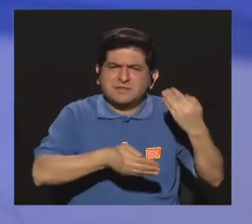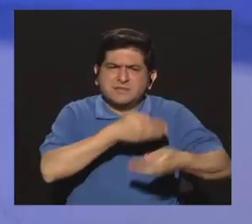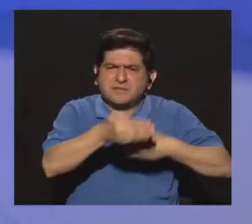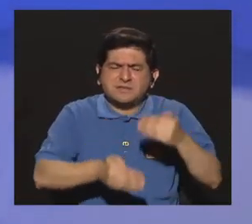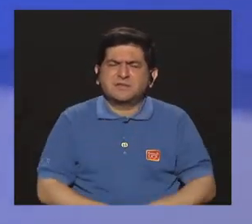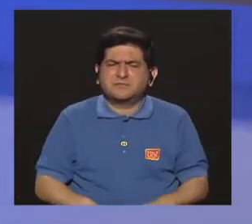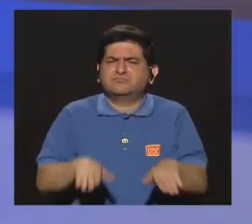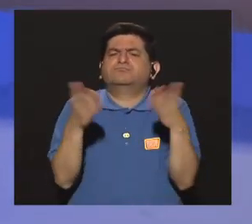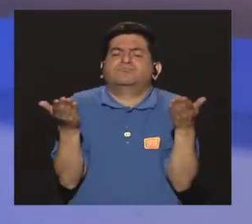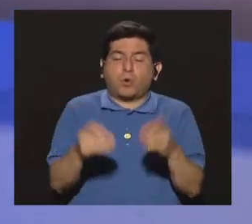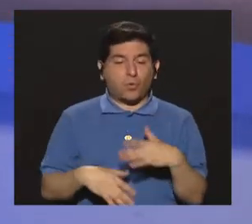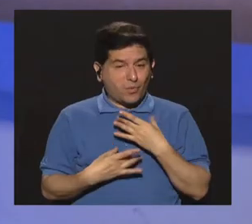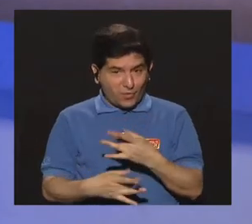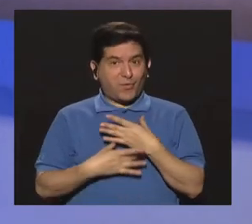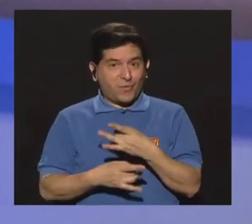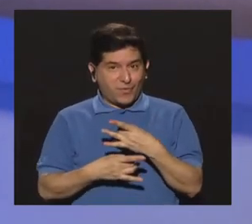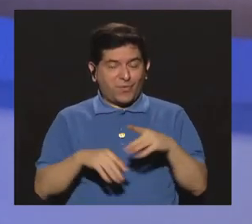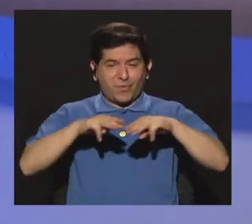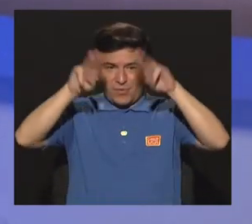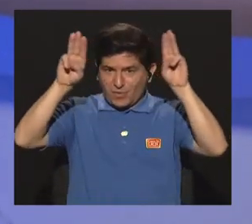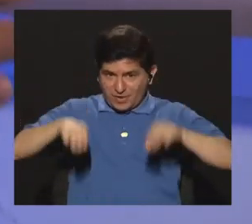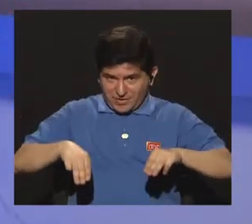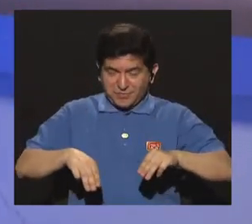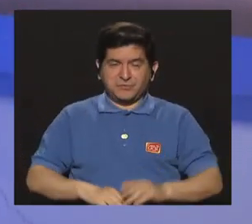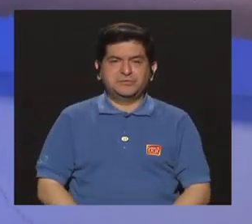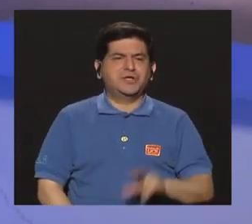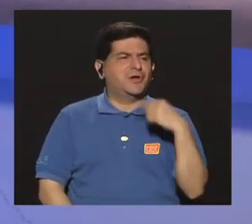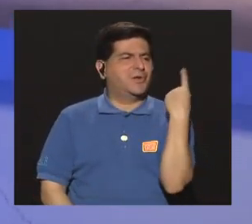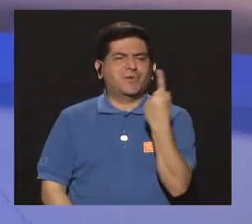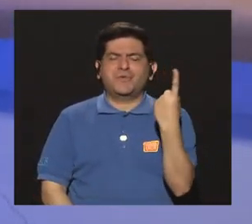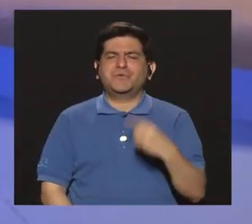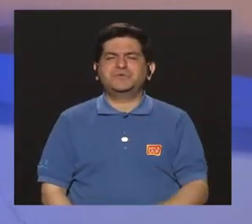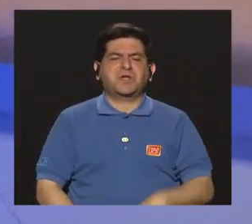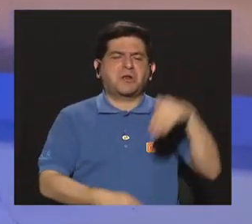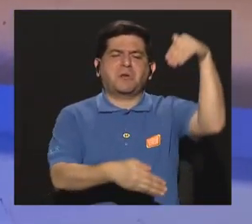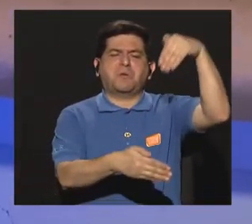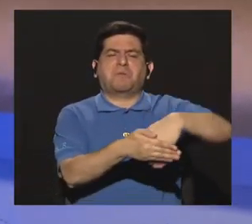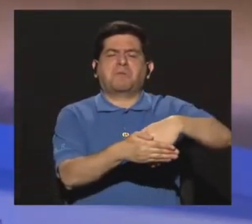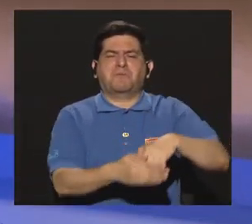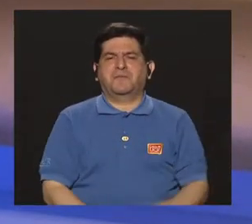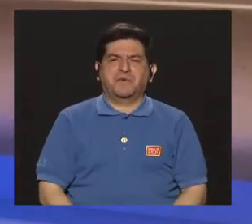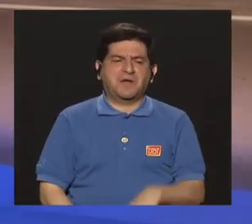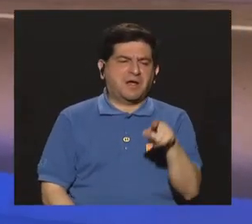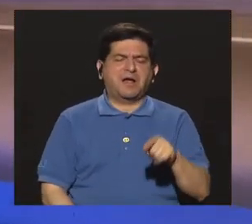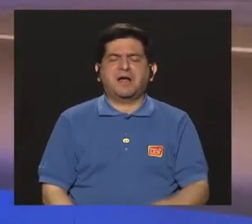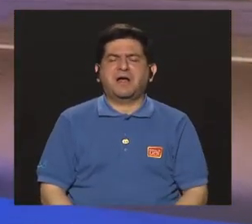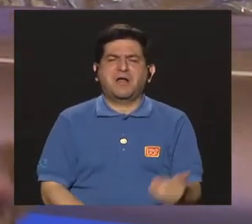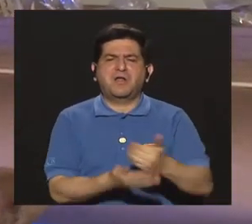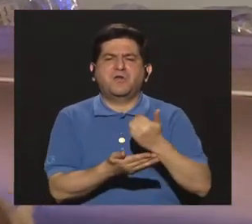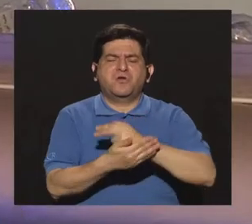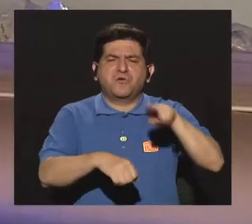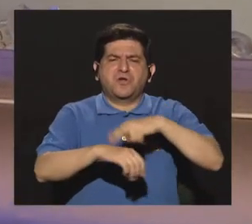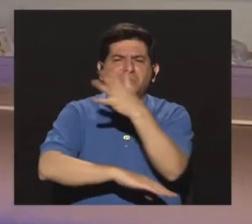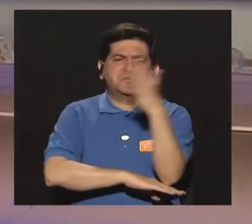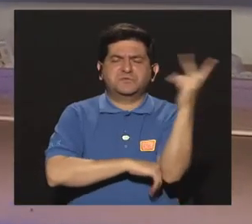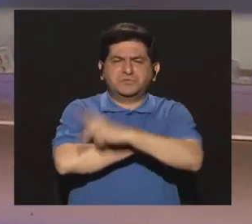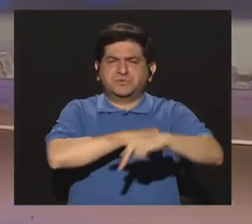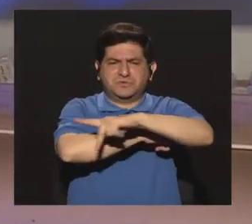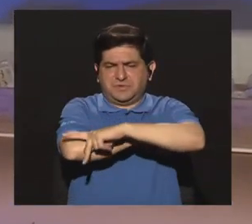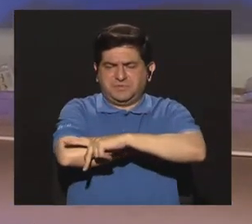simplemente un depósito donde se documenta el recurso natural del país sino que también es un es una unidad de formación